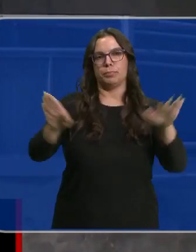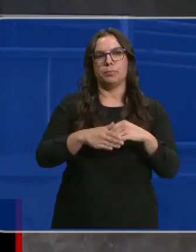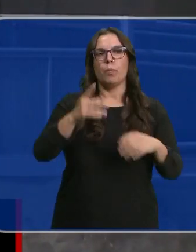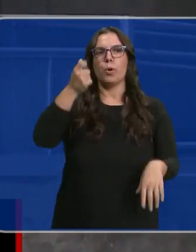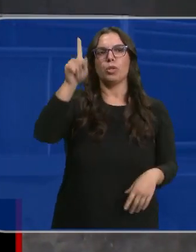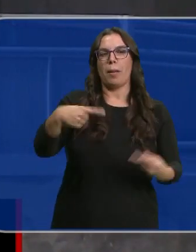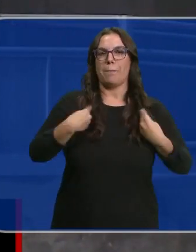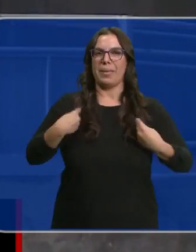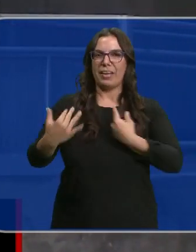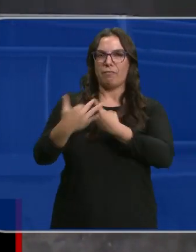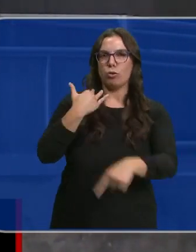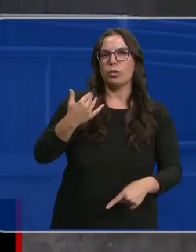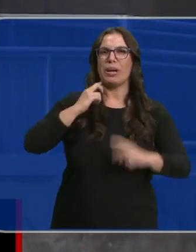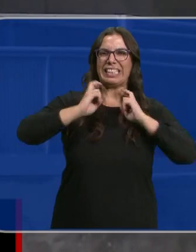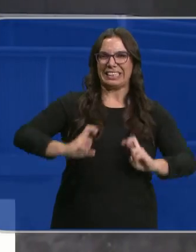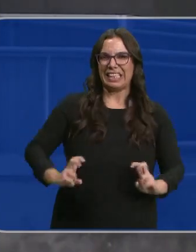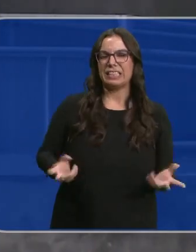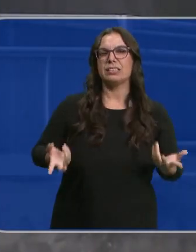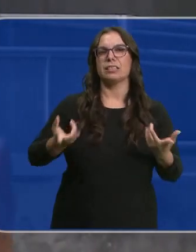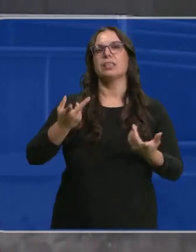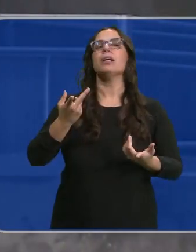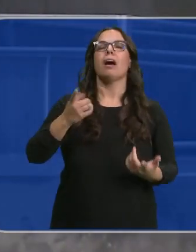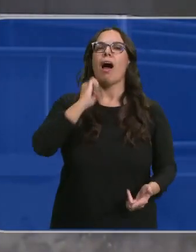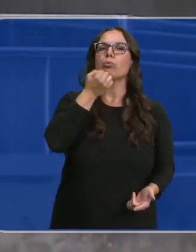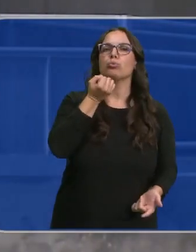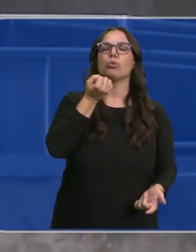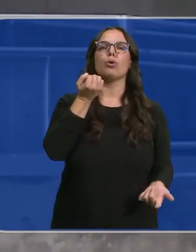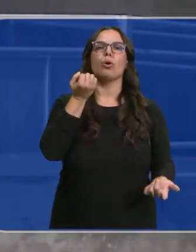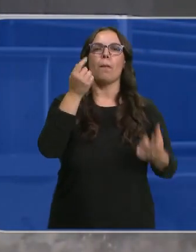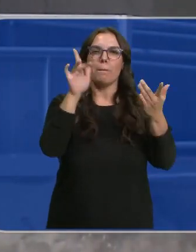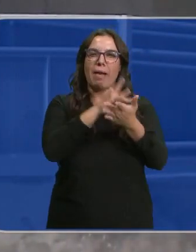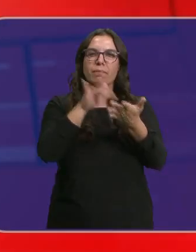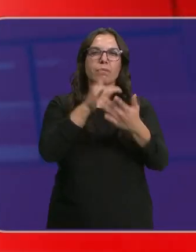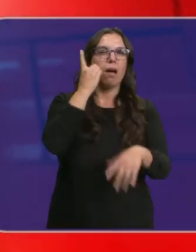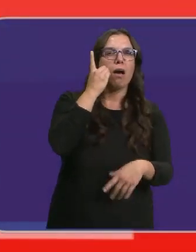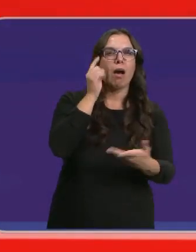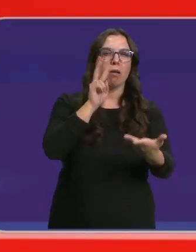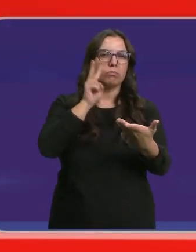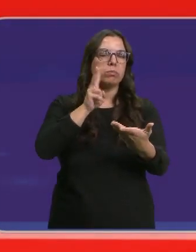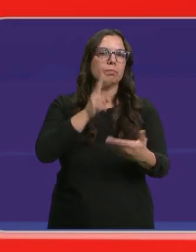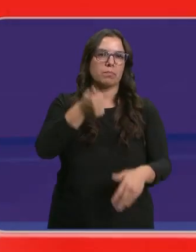que llevamos a cabo actualmente, de mucho estrés, el uso y abuso de pantallas.